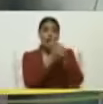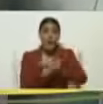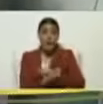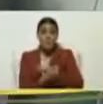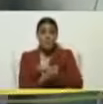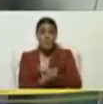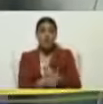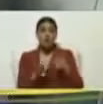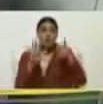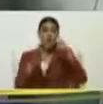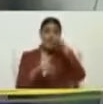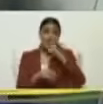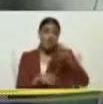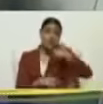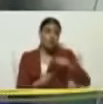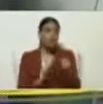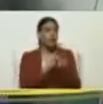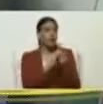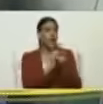estos 6 años,